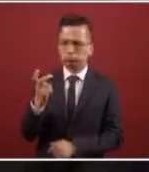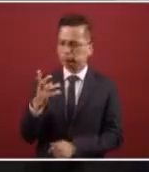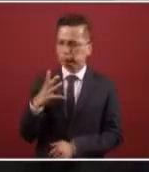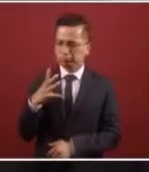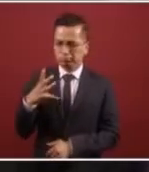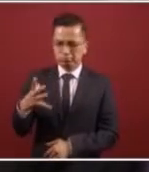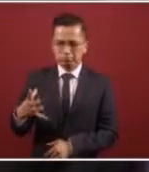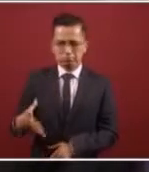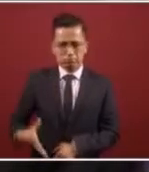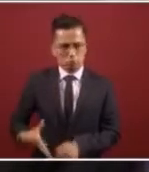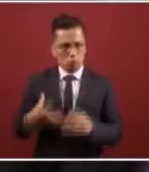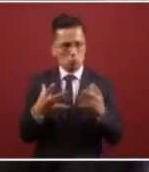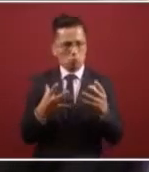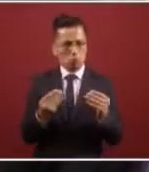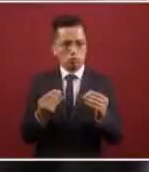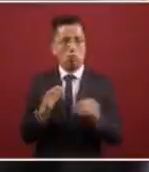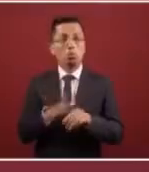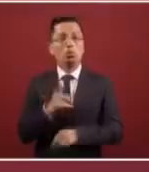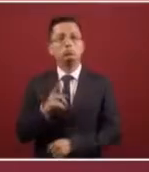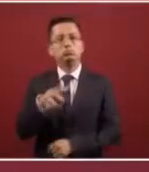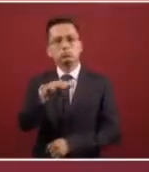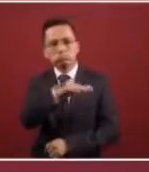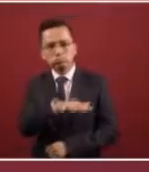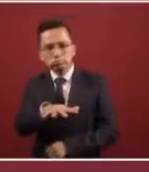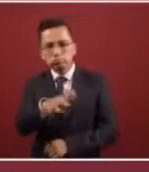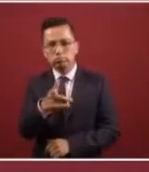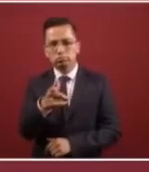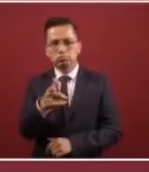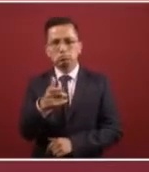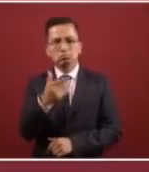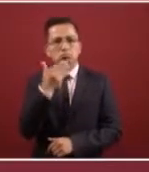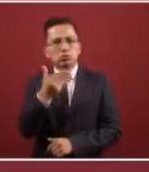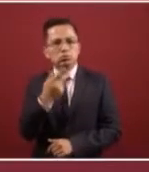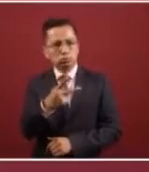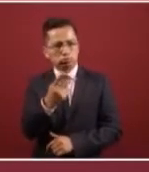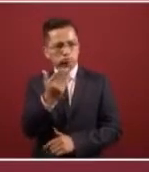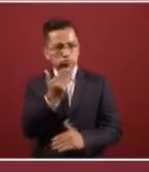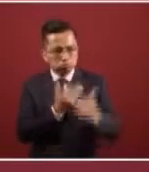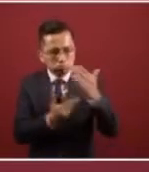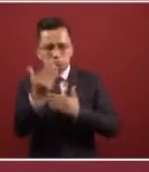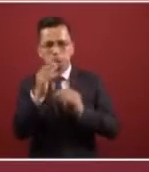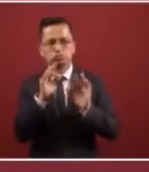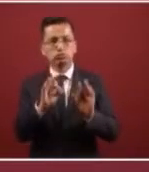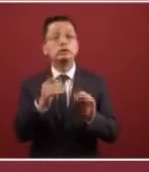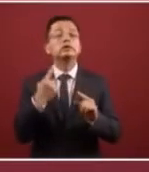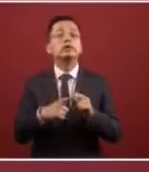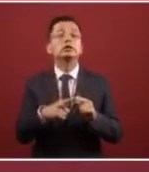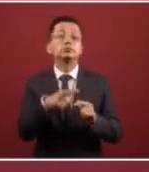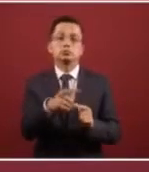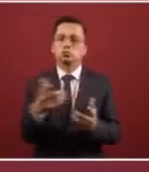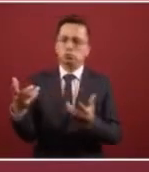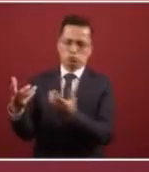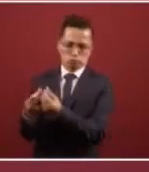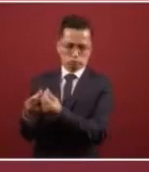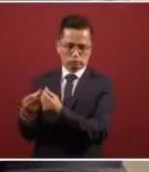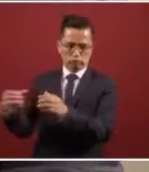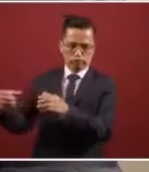orgullosas del desempeño de quienes son miembros de estas